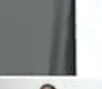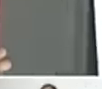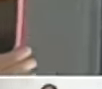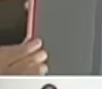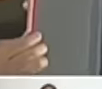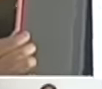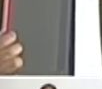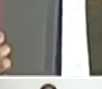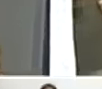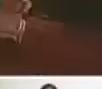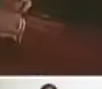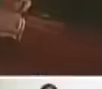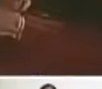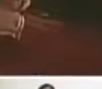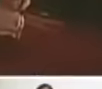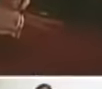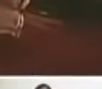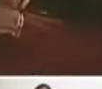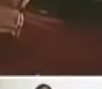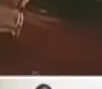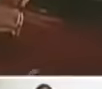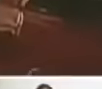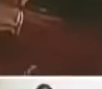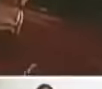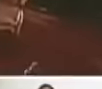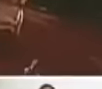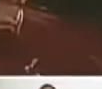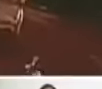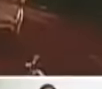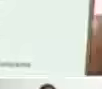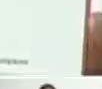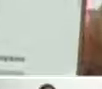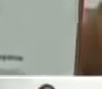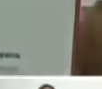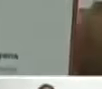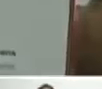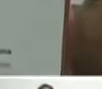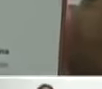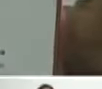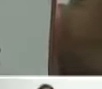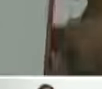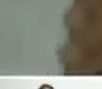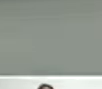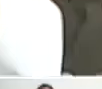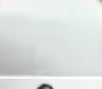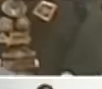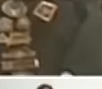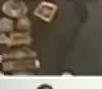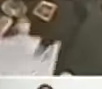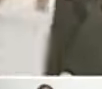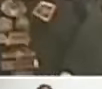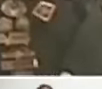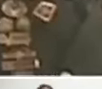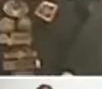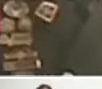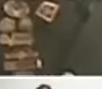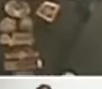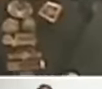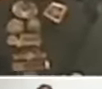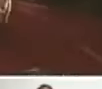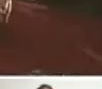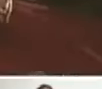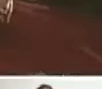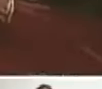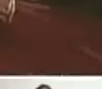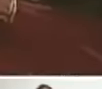la firma del jefe de Estado venezolano, y esto también para rescatar esas luchas independentistas